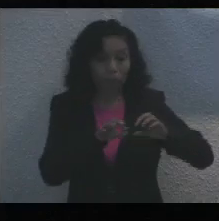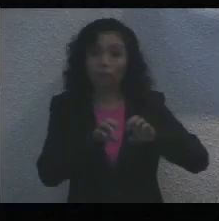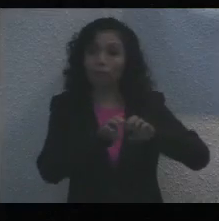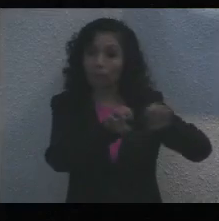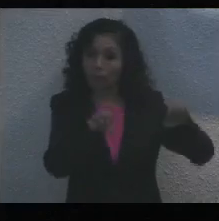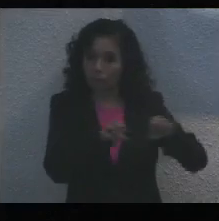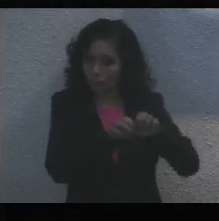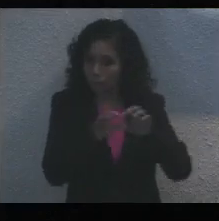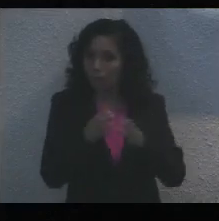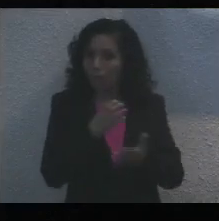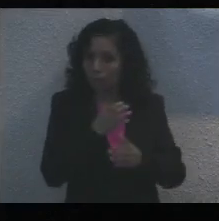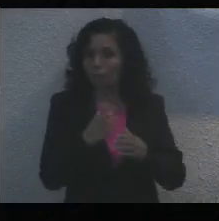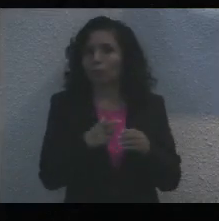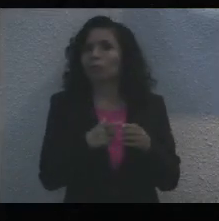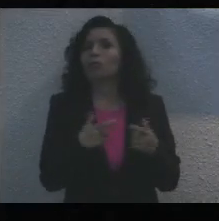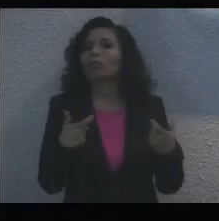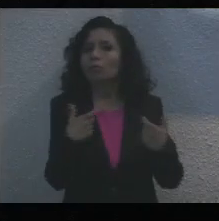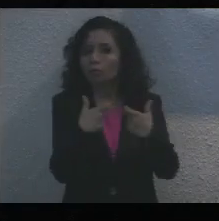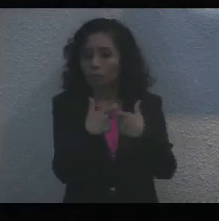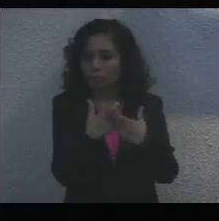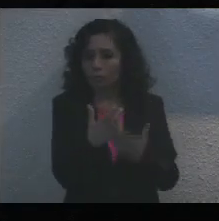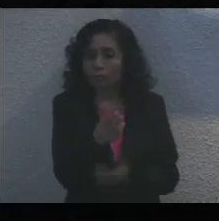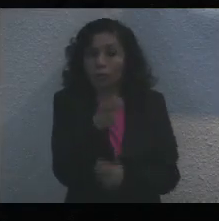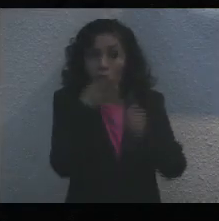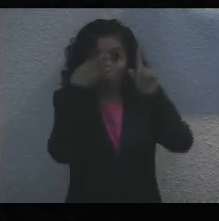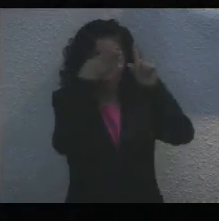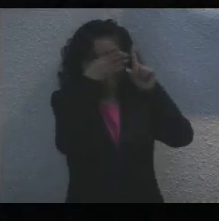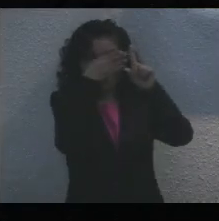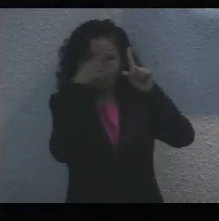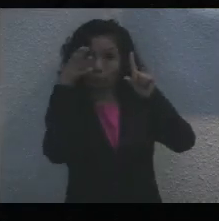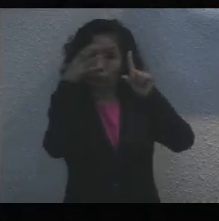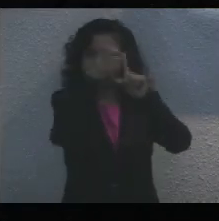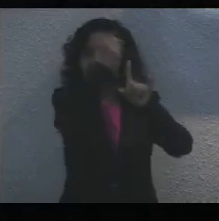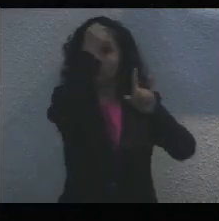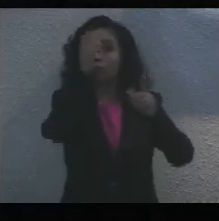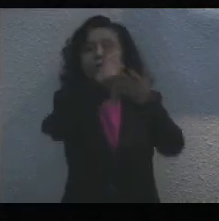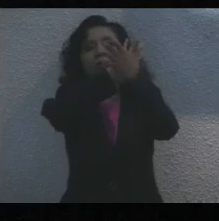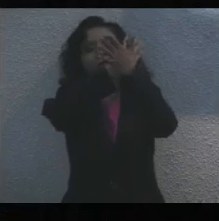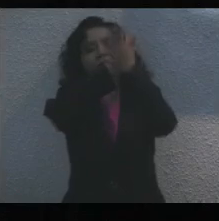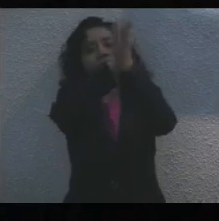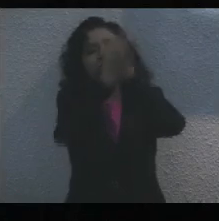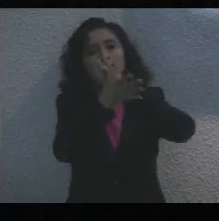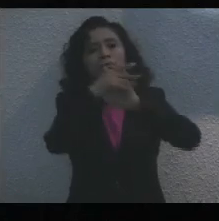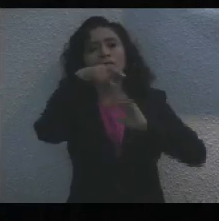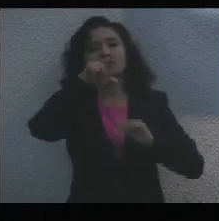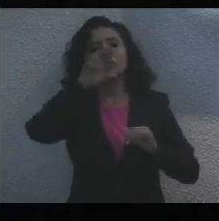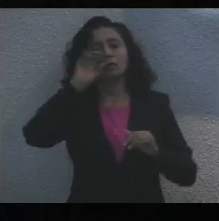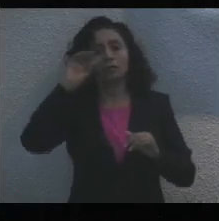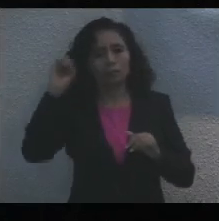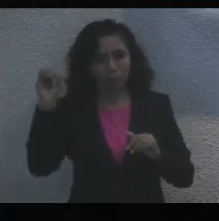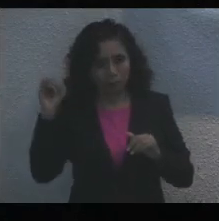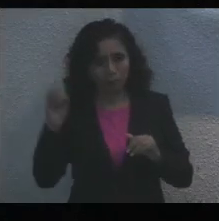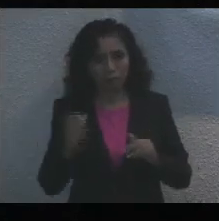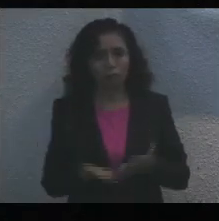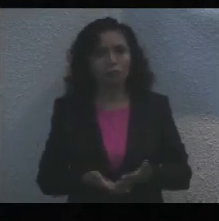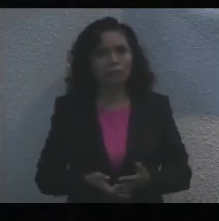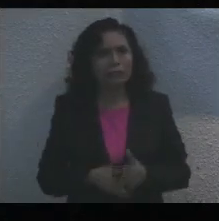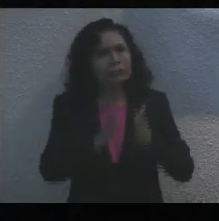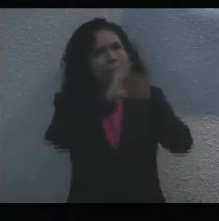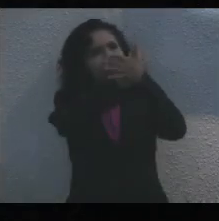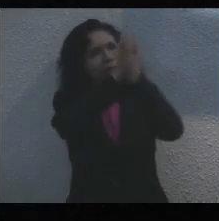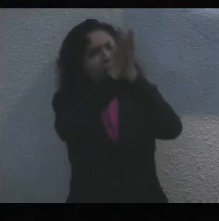todas y todos podemos lograr el gran objetivo, la transformación de Quintana Roo. Una transformación